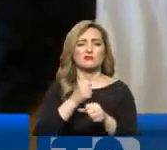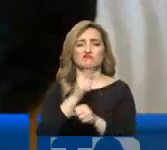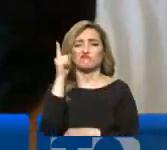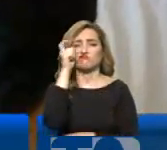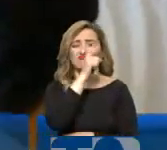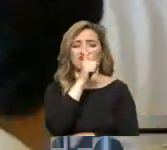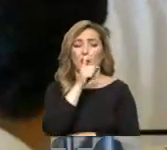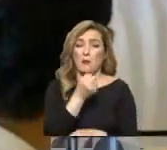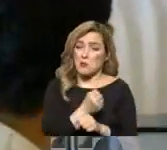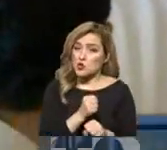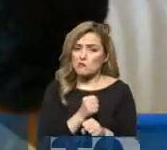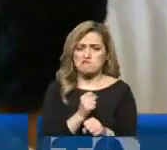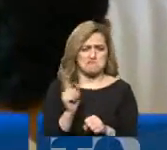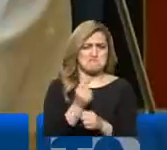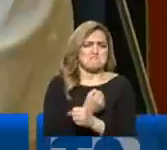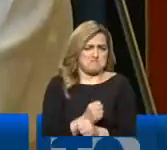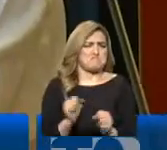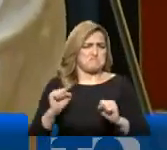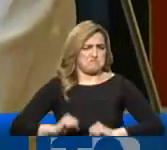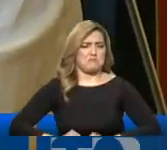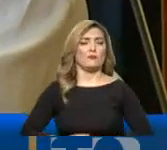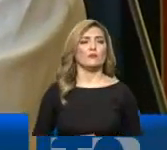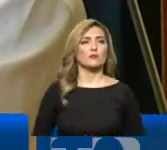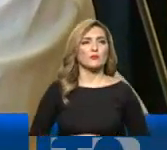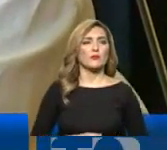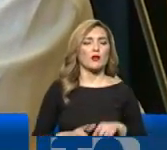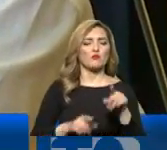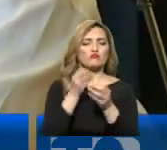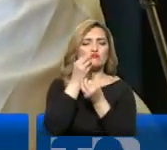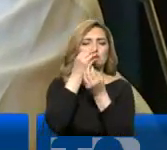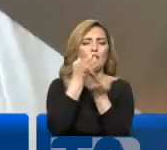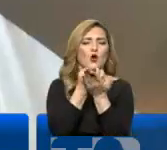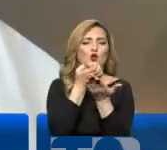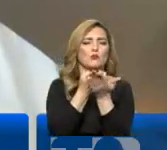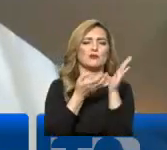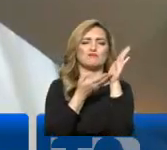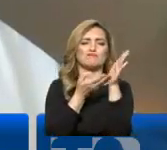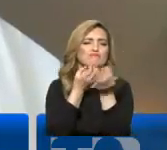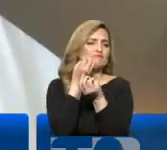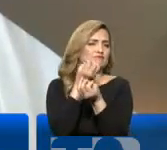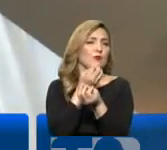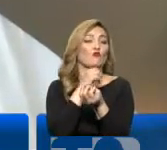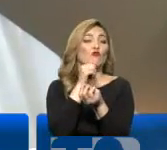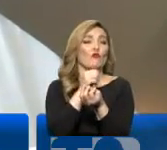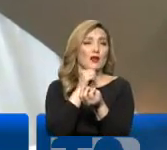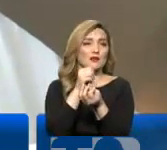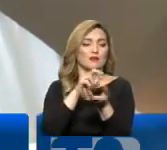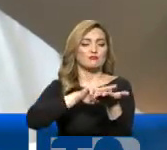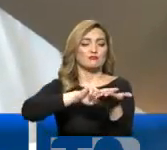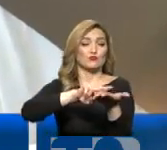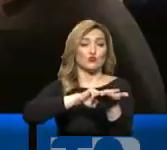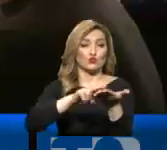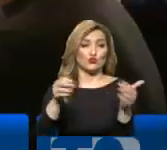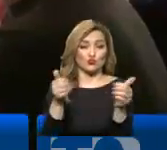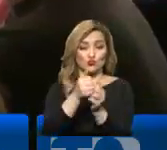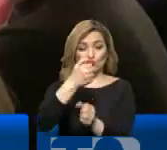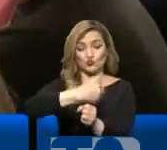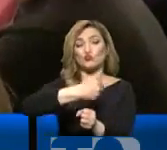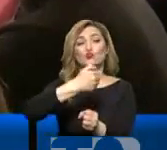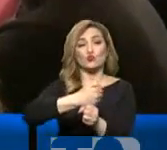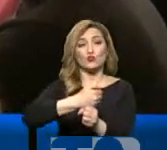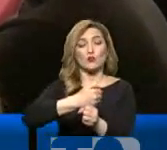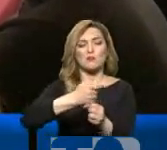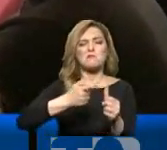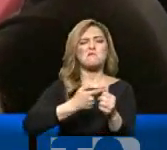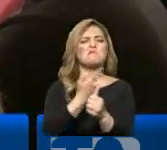Con estos y otros anuncios que no fueron comunicados en materia económica, por ejemplo, concluyó la sesión de gabinete que tuvo como